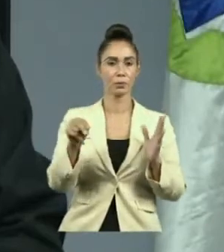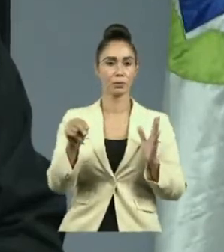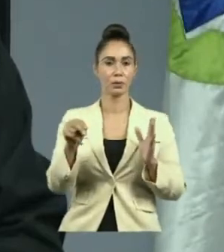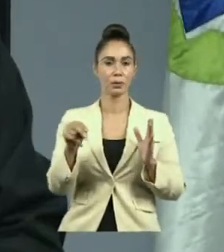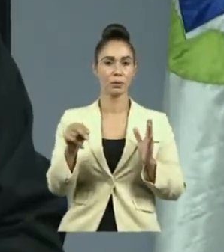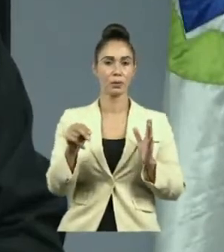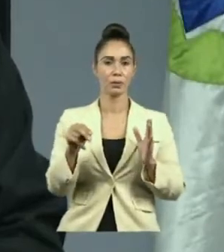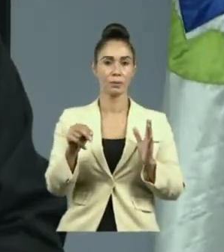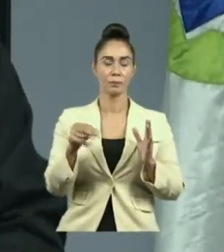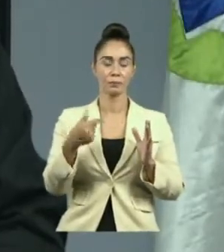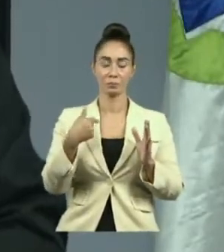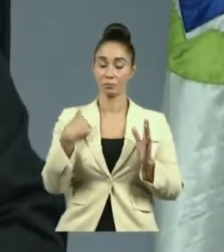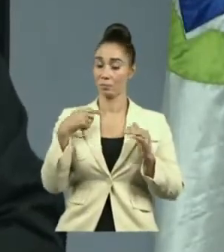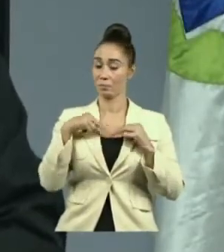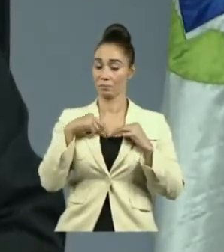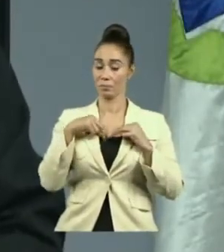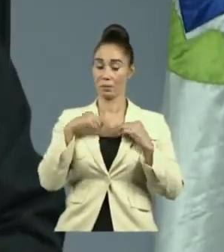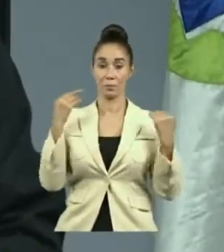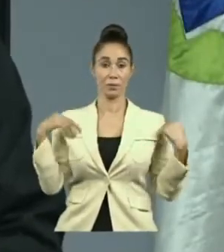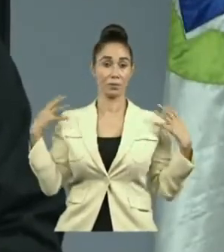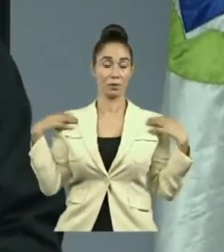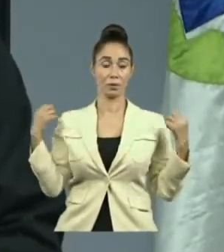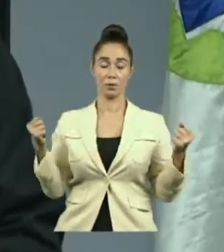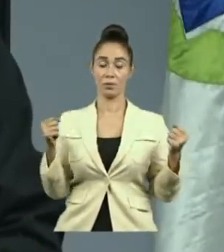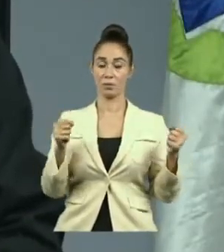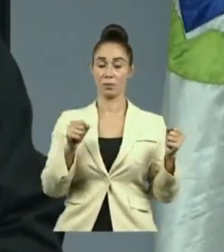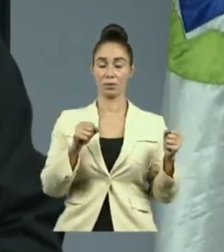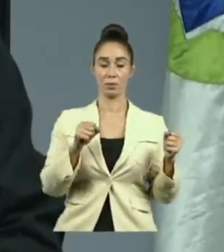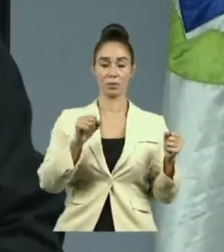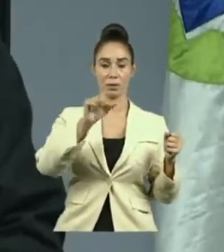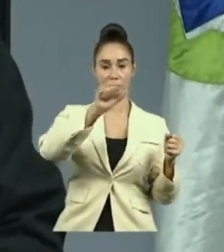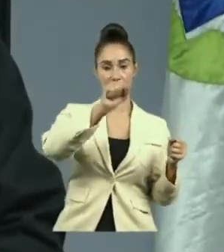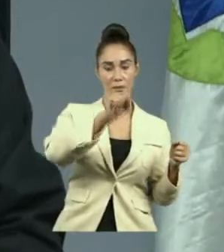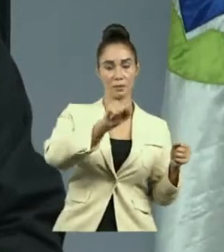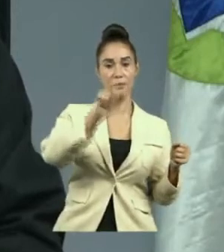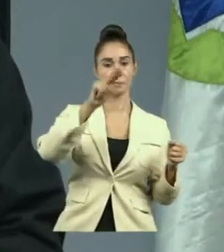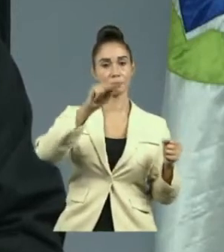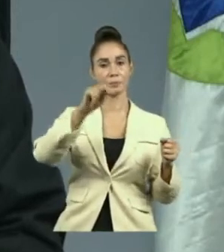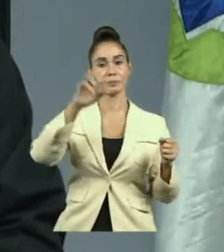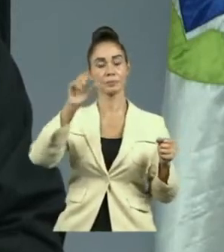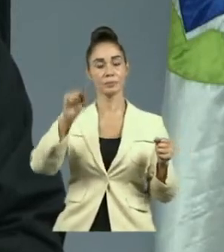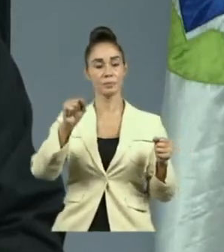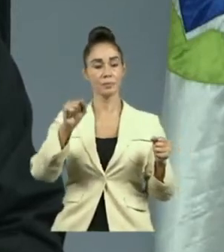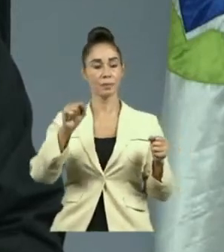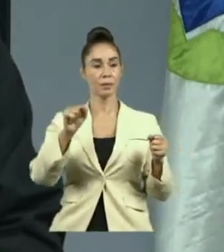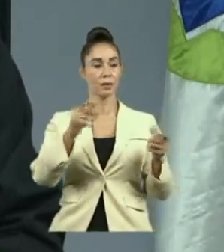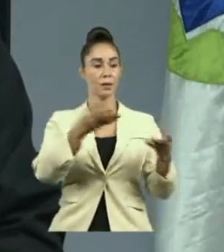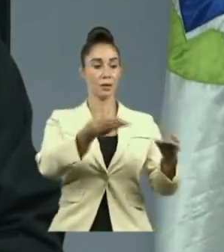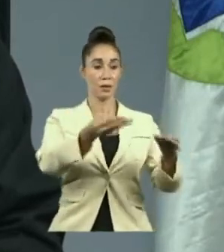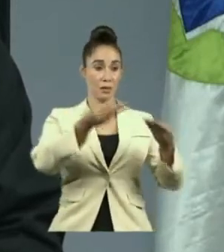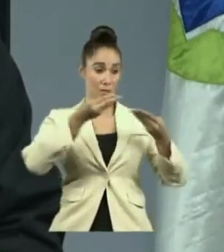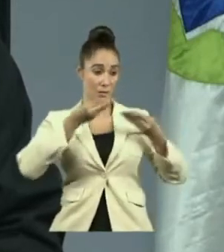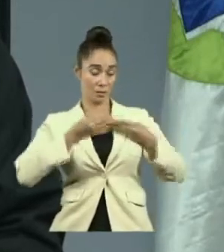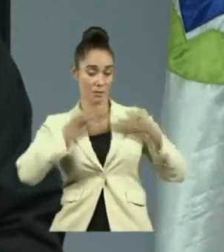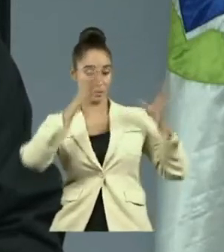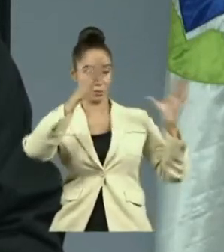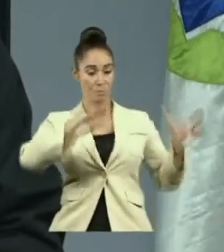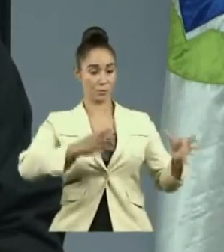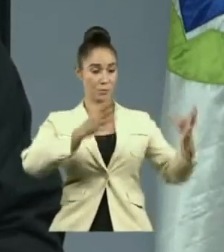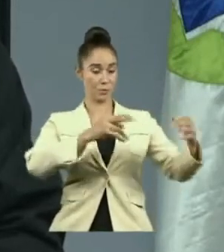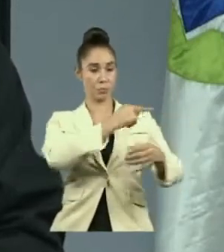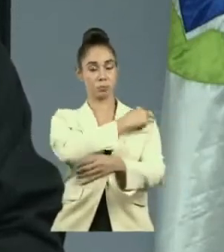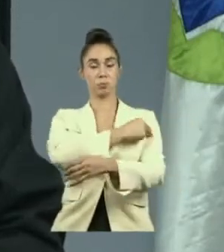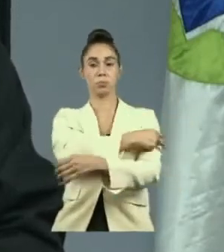no es que nosotros no damos o sea y seré el sn ese hizo la recepción de la donación e hizo bien